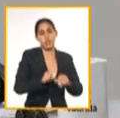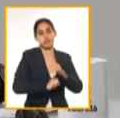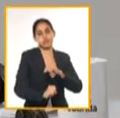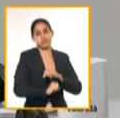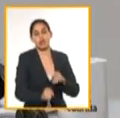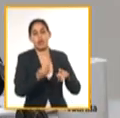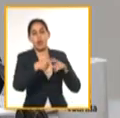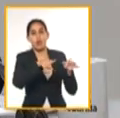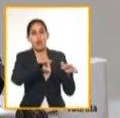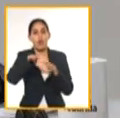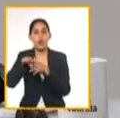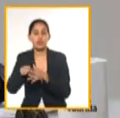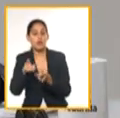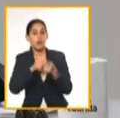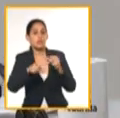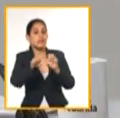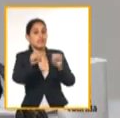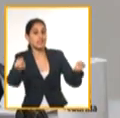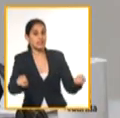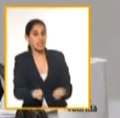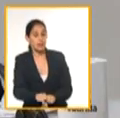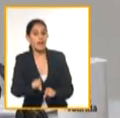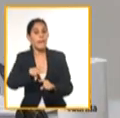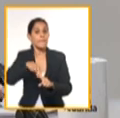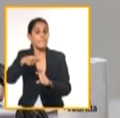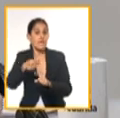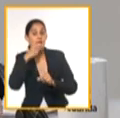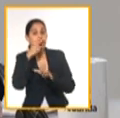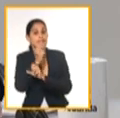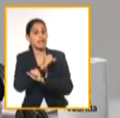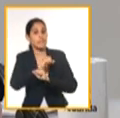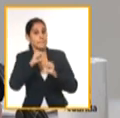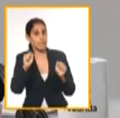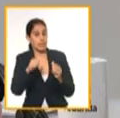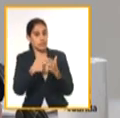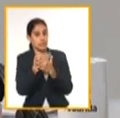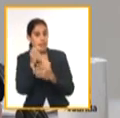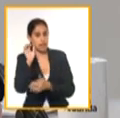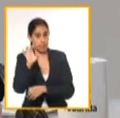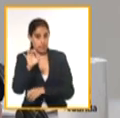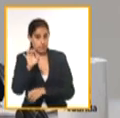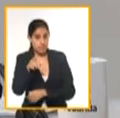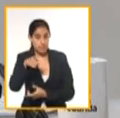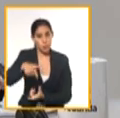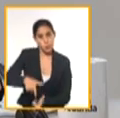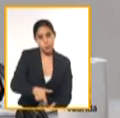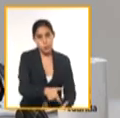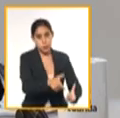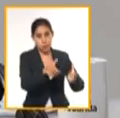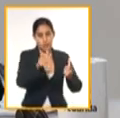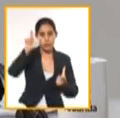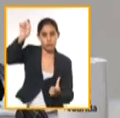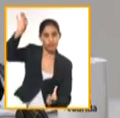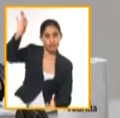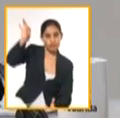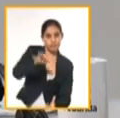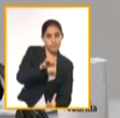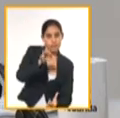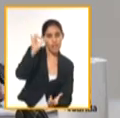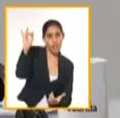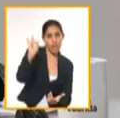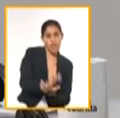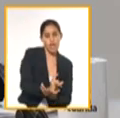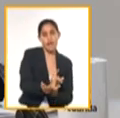logramos arrancar y la incorporación al amanecer de las bombas con sistema solar fotovoltaico, sobrepasamos en ese momento ya los 2